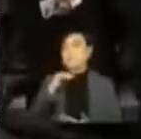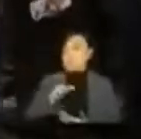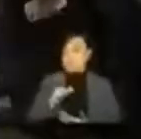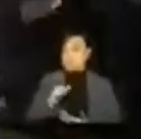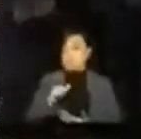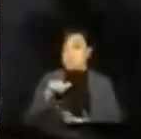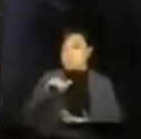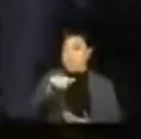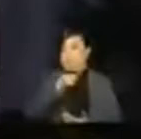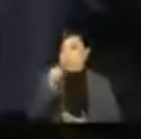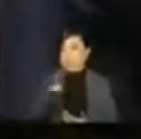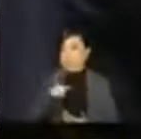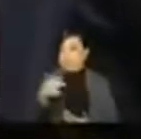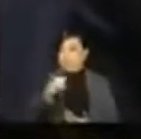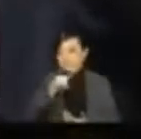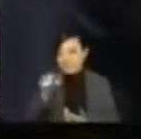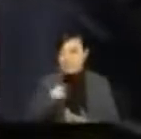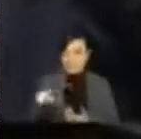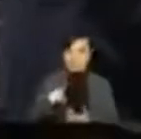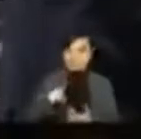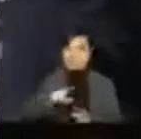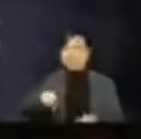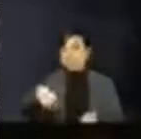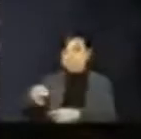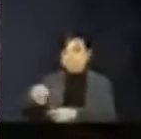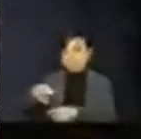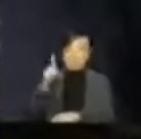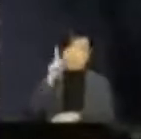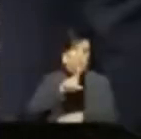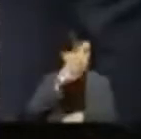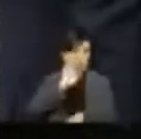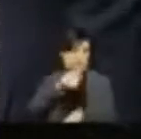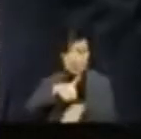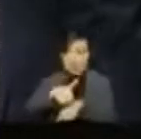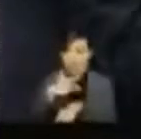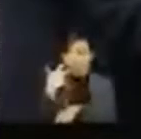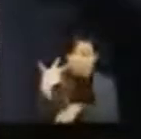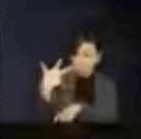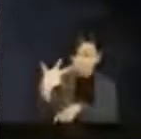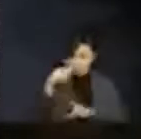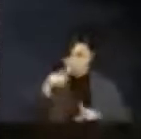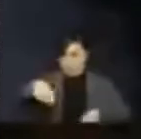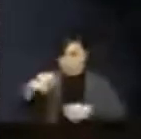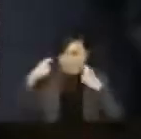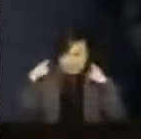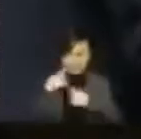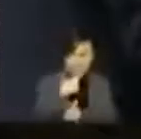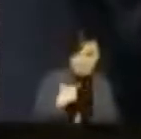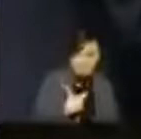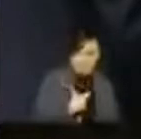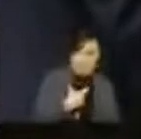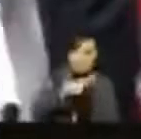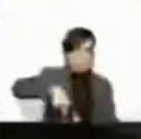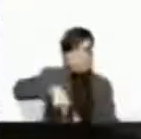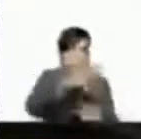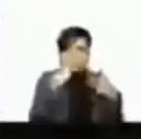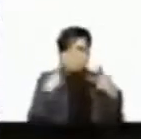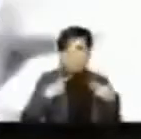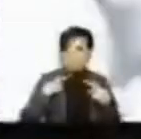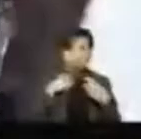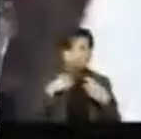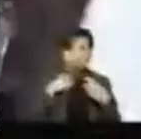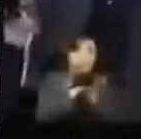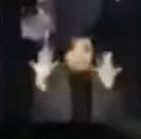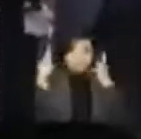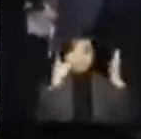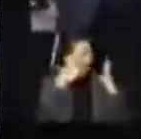PRI perdió prácticamente todos los estados en los que gobernaba. Aquí, y sí le ayudó al Partido Acción Nacional a ganar